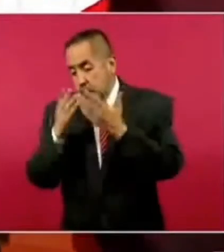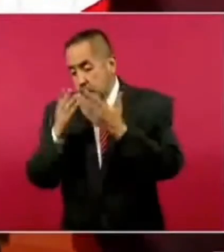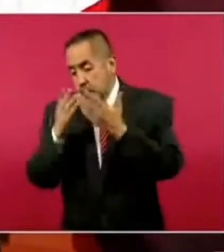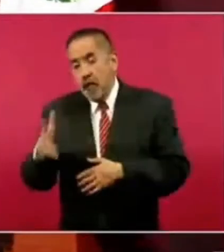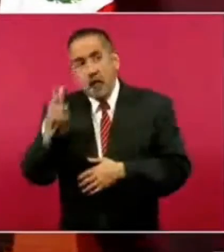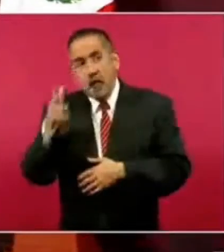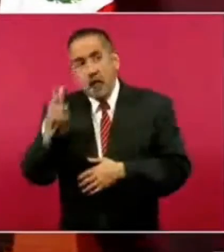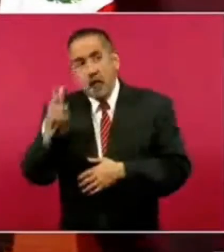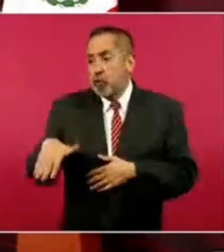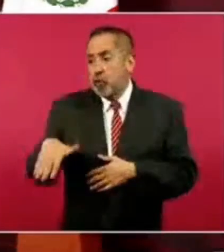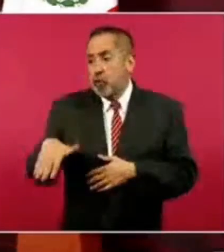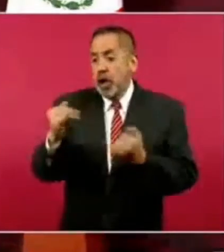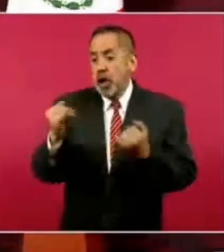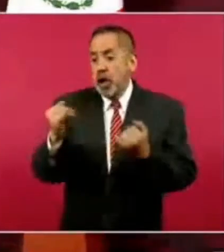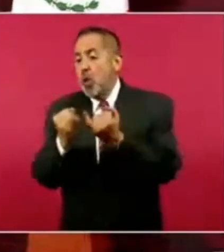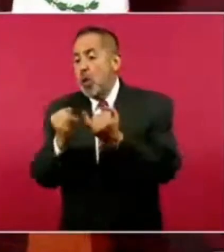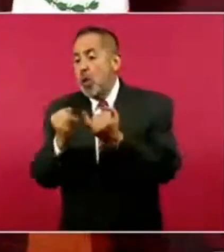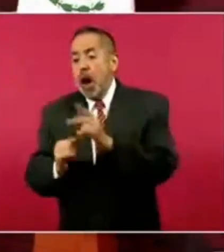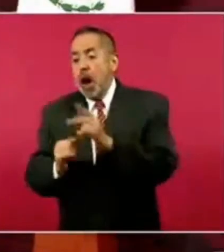seas grande